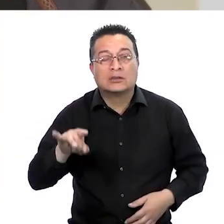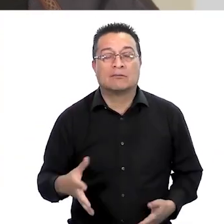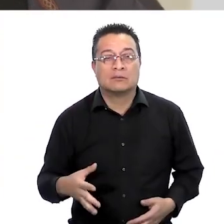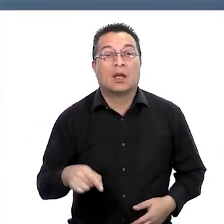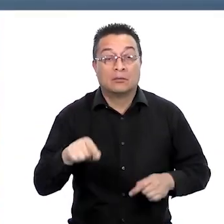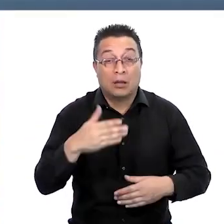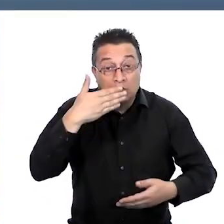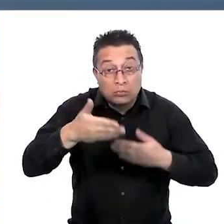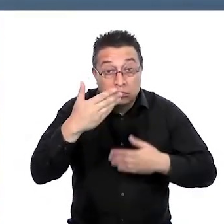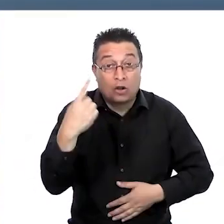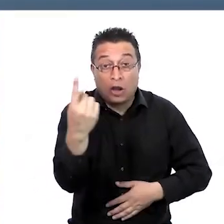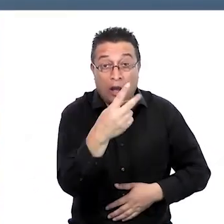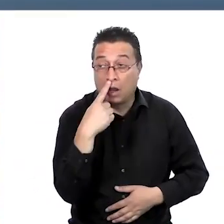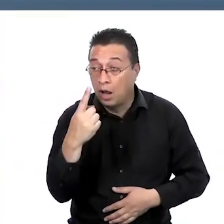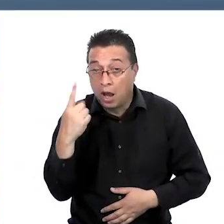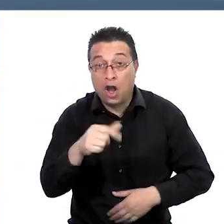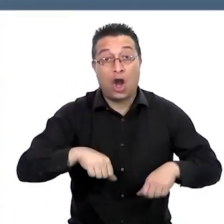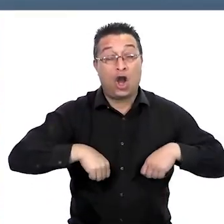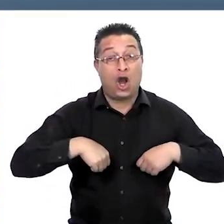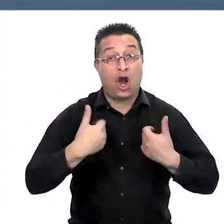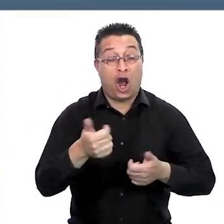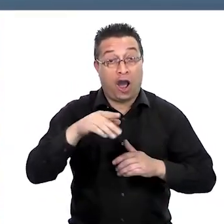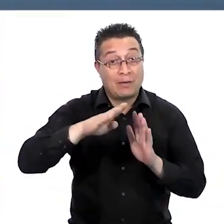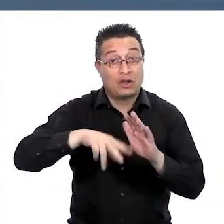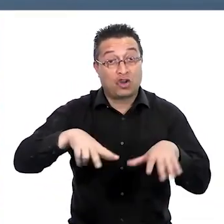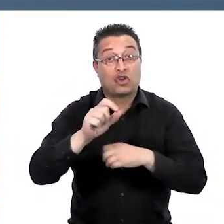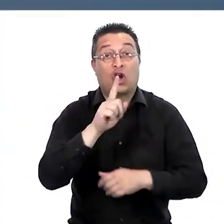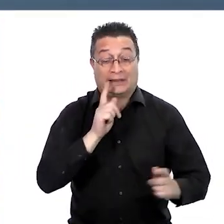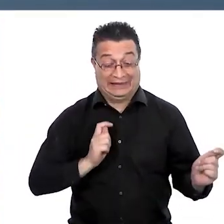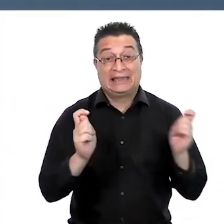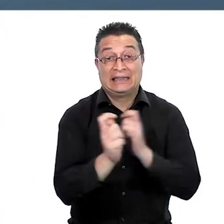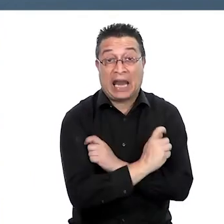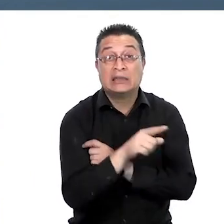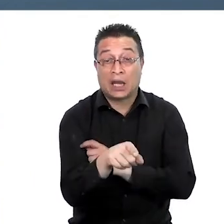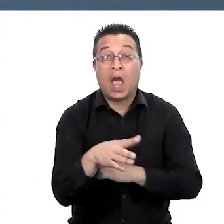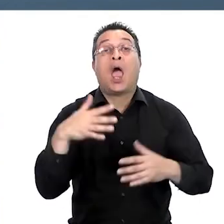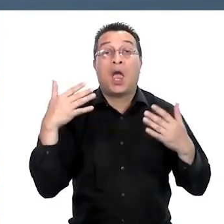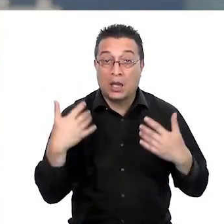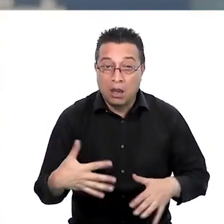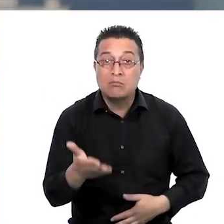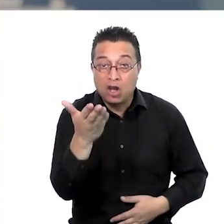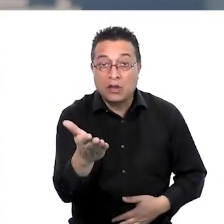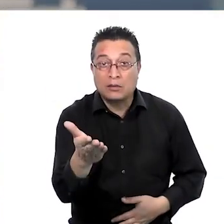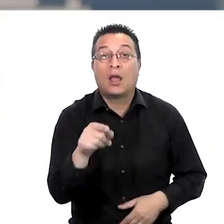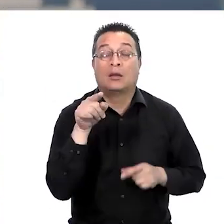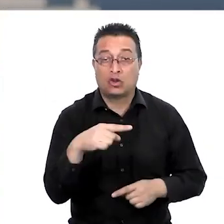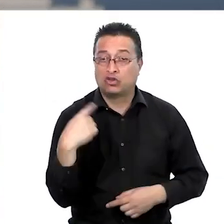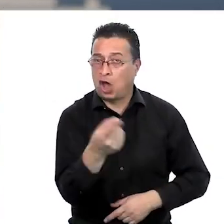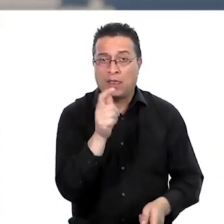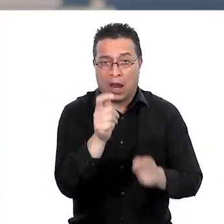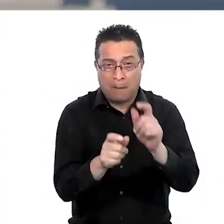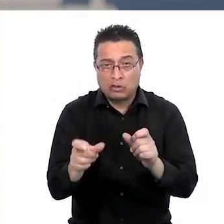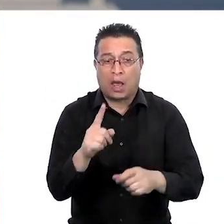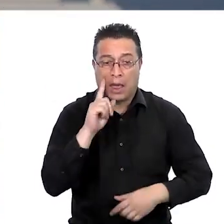sabía. Los testimonios que hemos conocido de adolescentes trans son tremendamente valientes. Además, todas